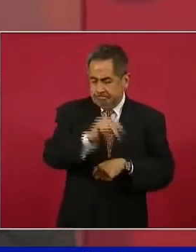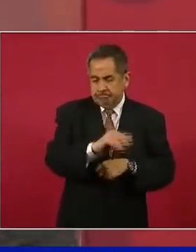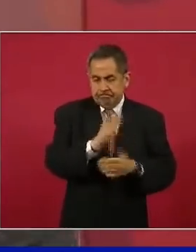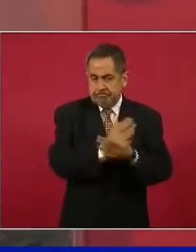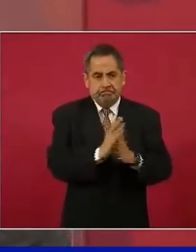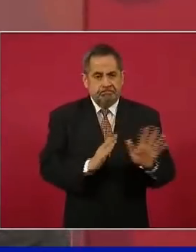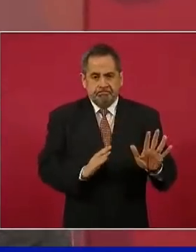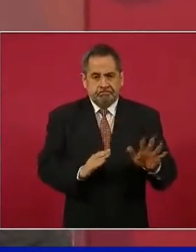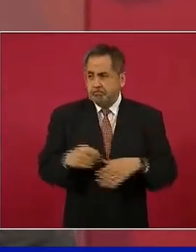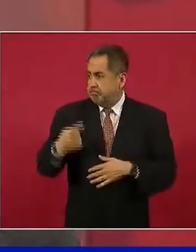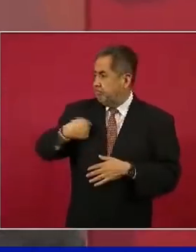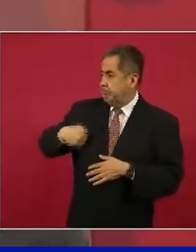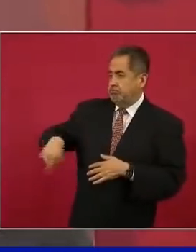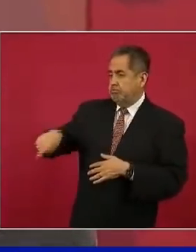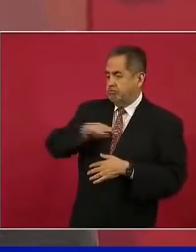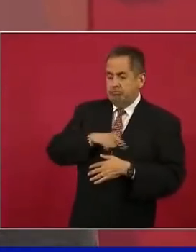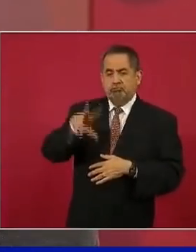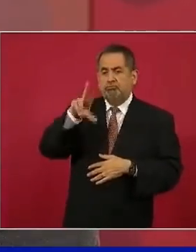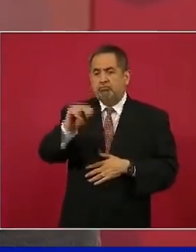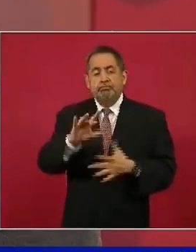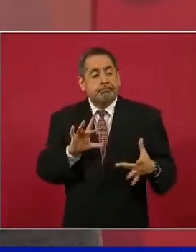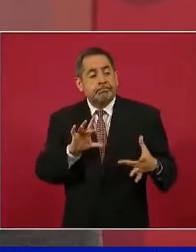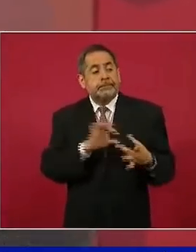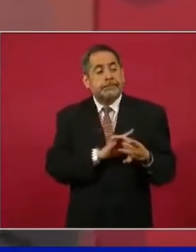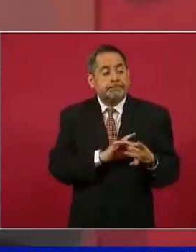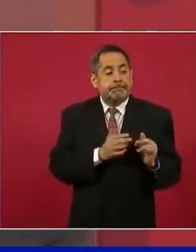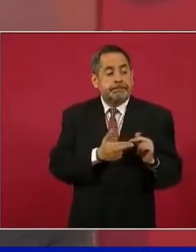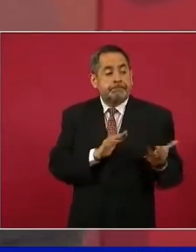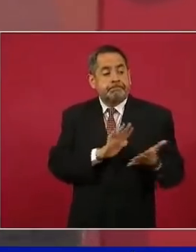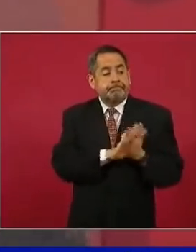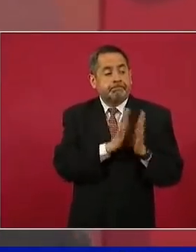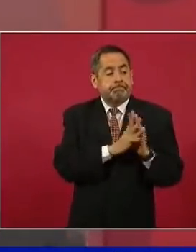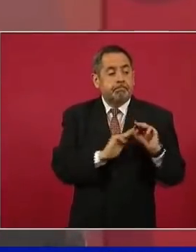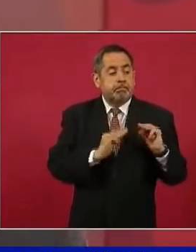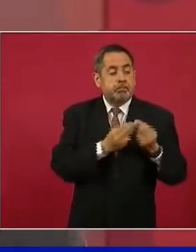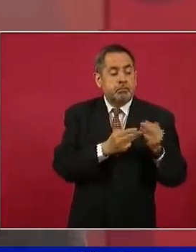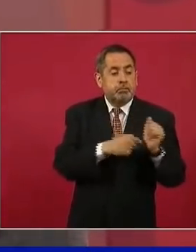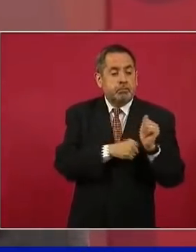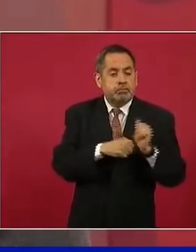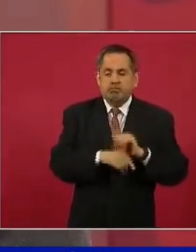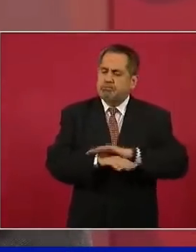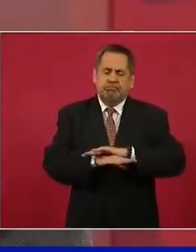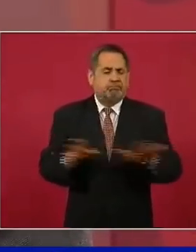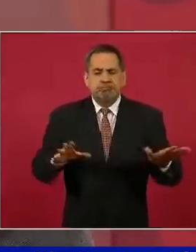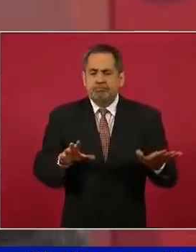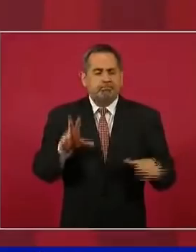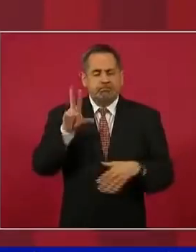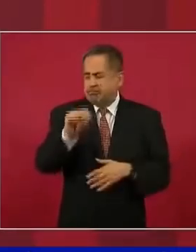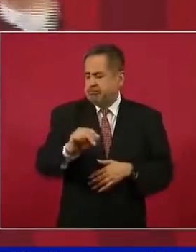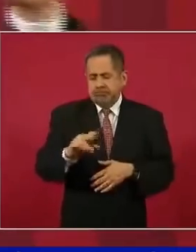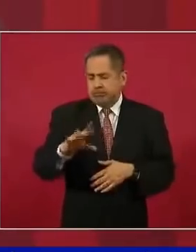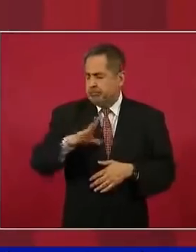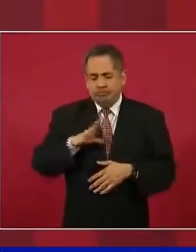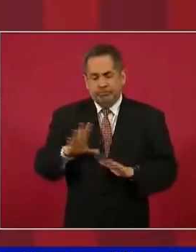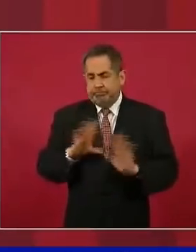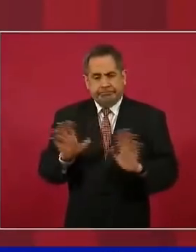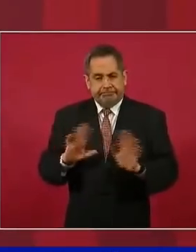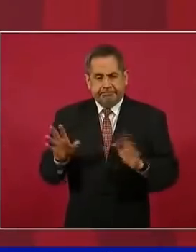no nos vinculemos a la delincuencia organizada. Eso